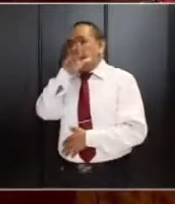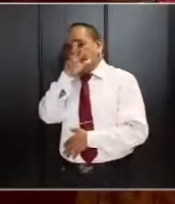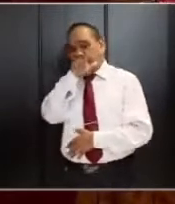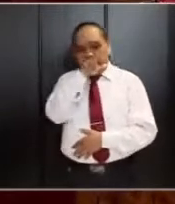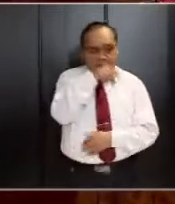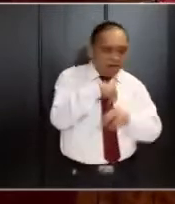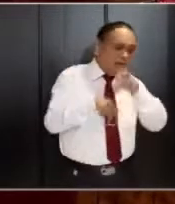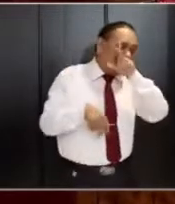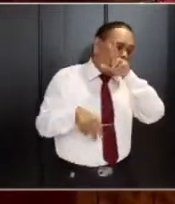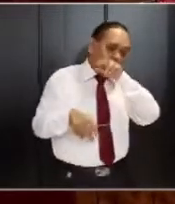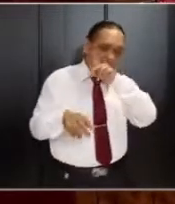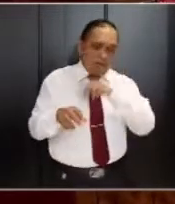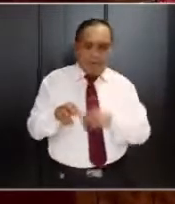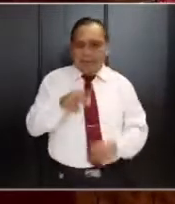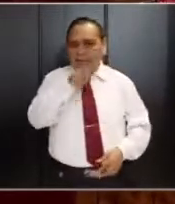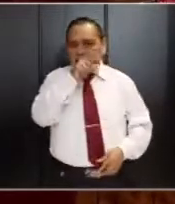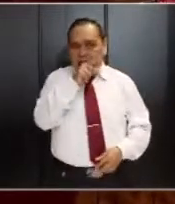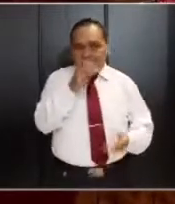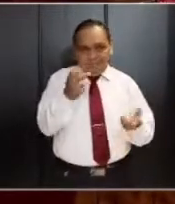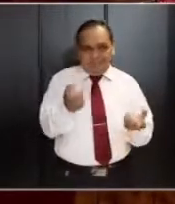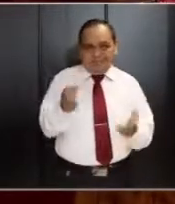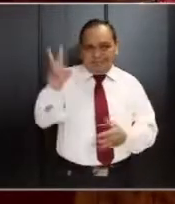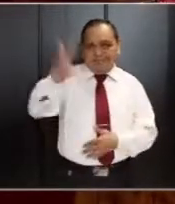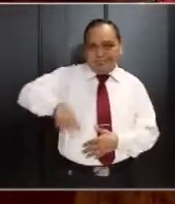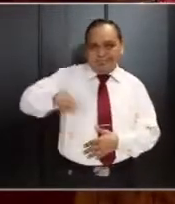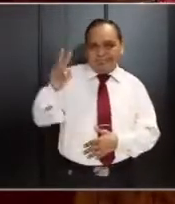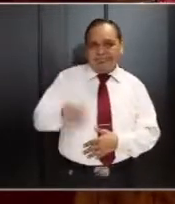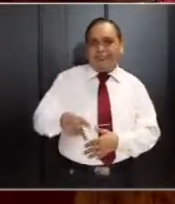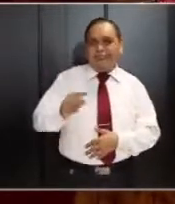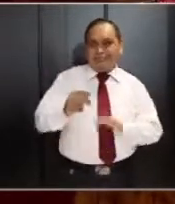desesperados. Esa es la realidad y pues